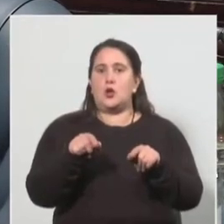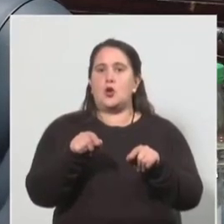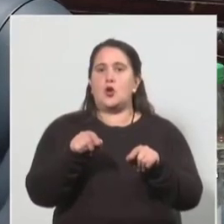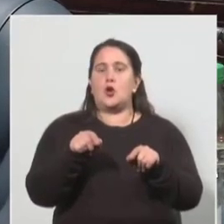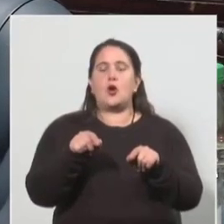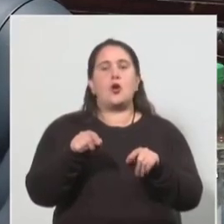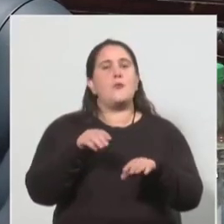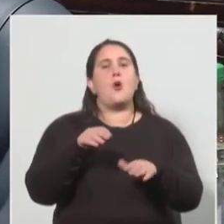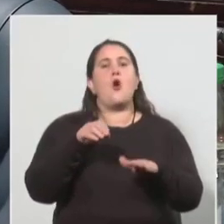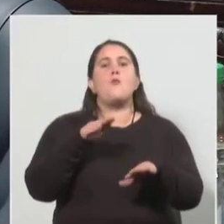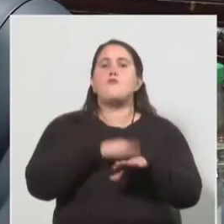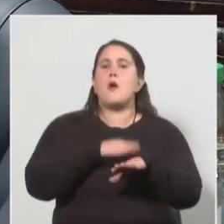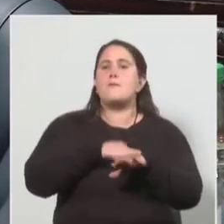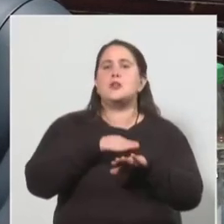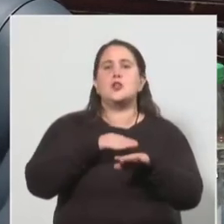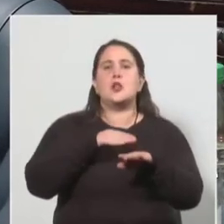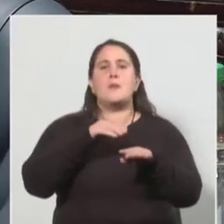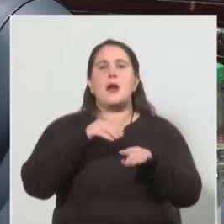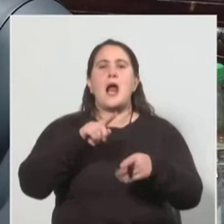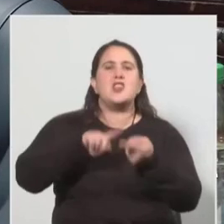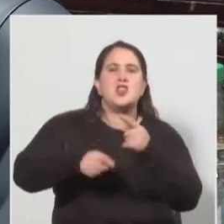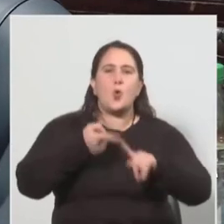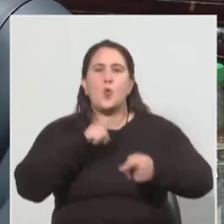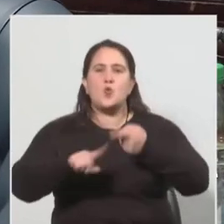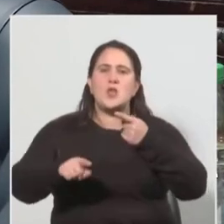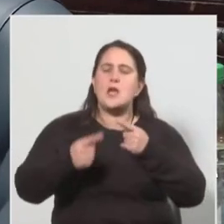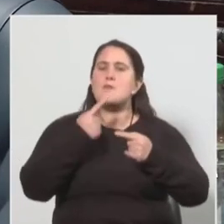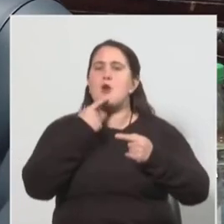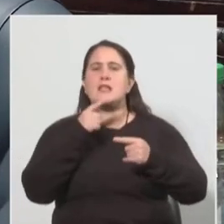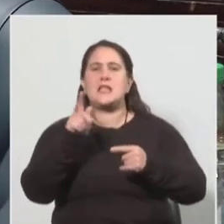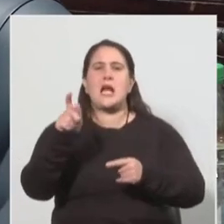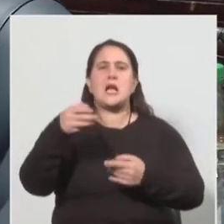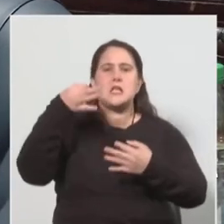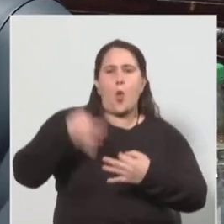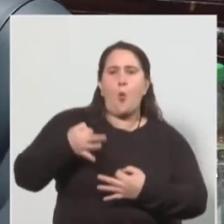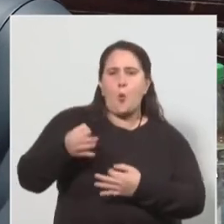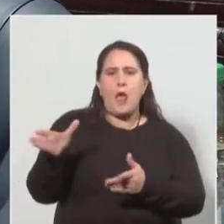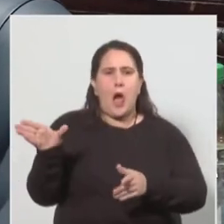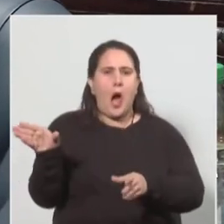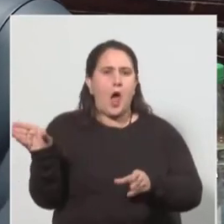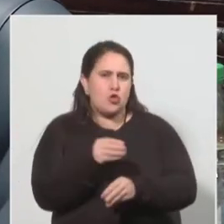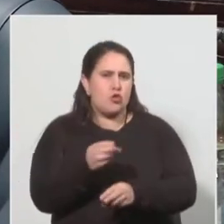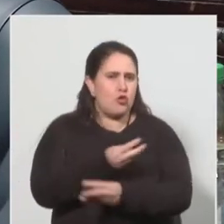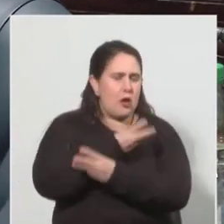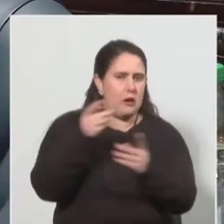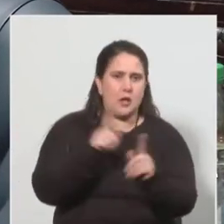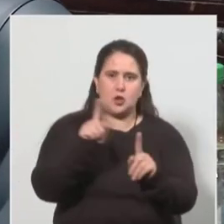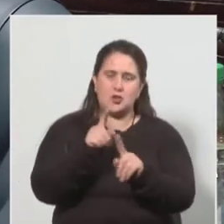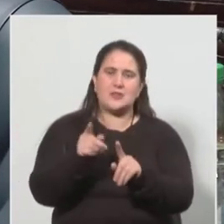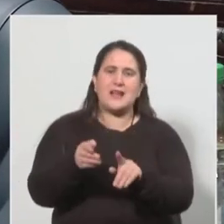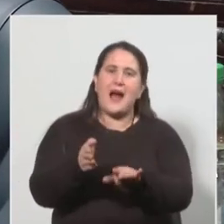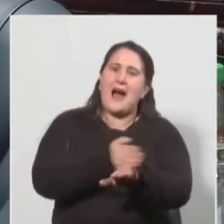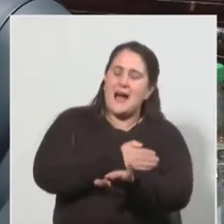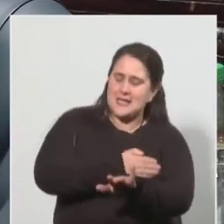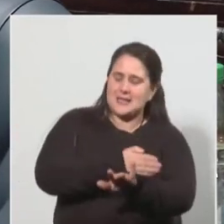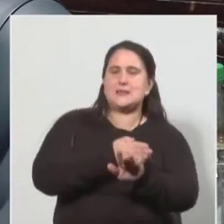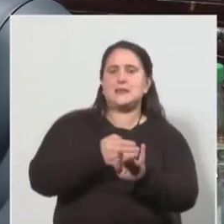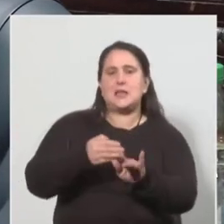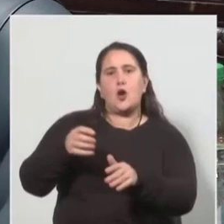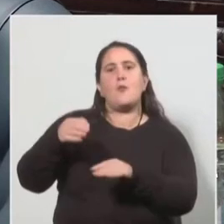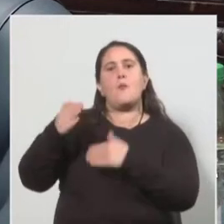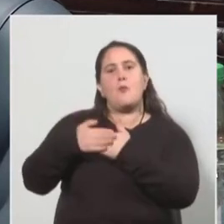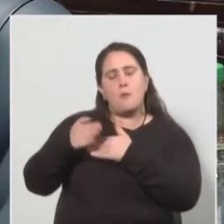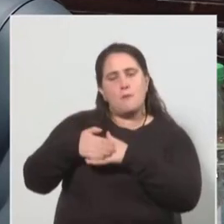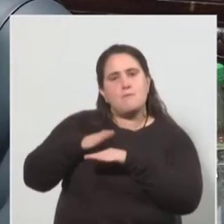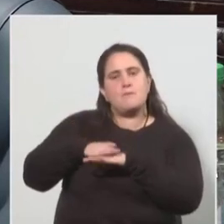de discusión del conjunto de las políticas de seguridad. Ya tuvimos una instancia con el señor ministro del Interior